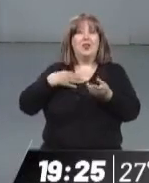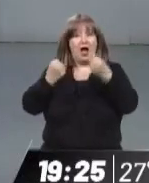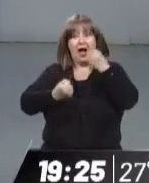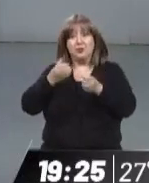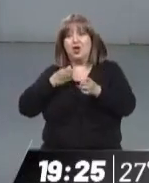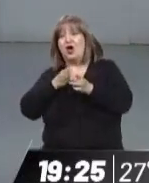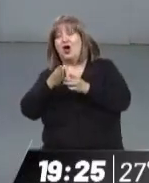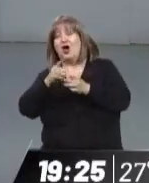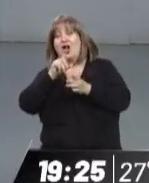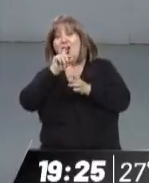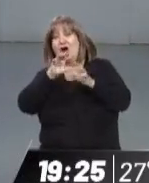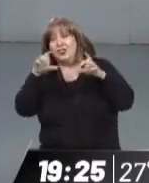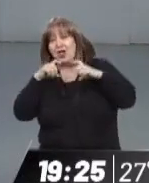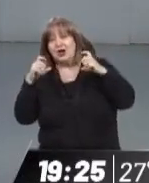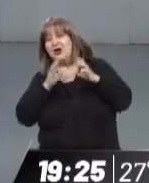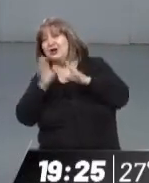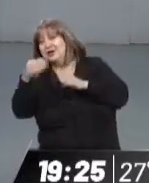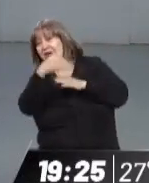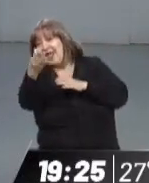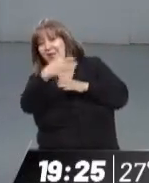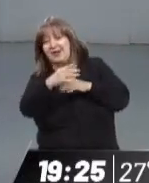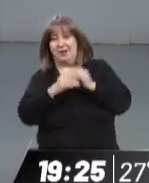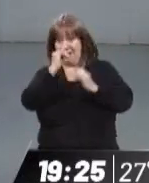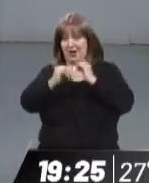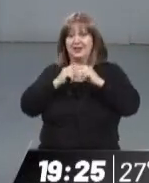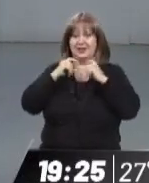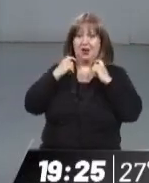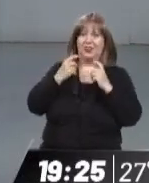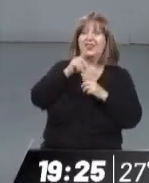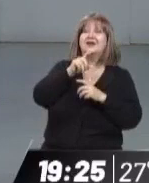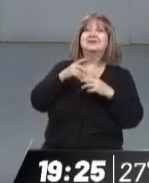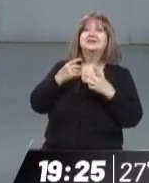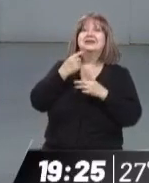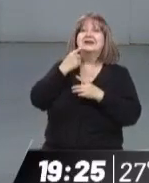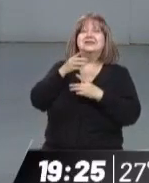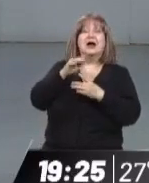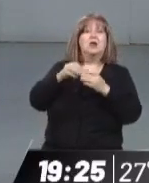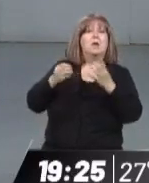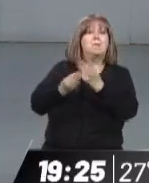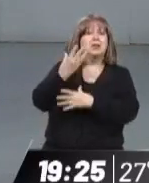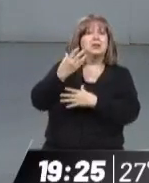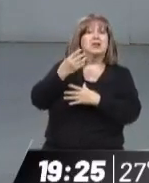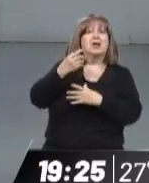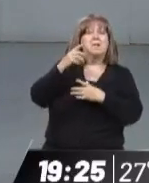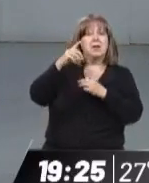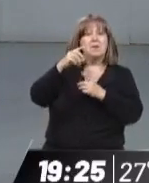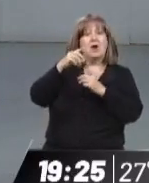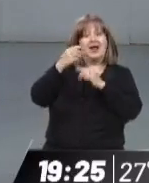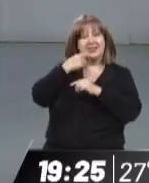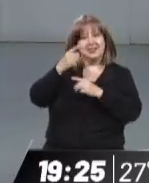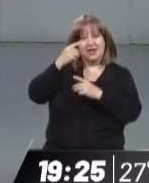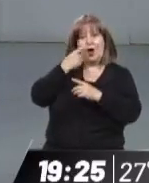totalmente, es como un punto de referencia muy importante para nosotros. Bueno, vamos a contar un poco brevemente la historia. Fue construido por el escultor Juan